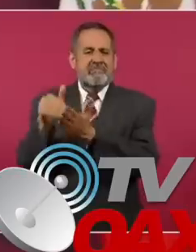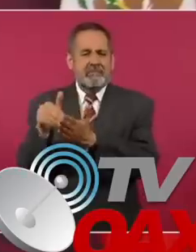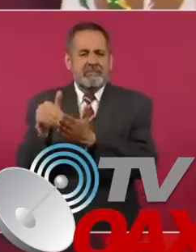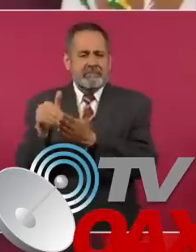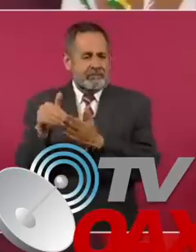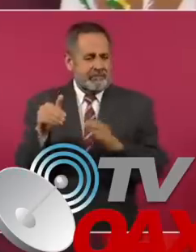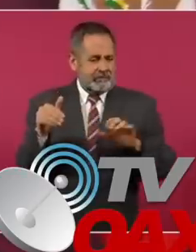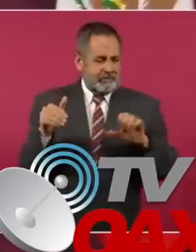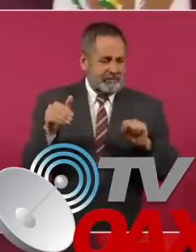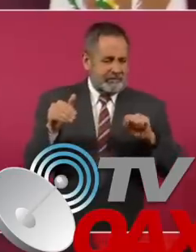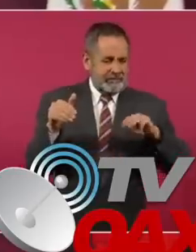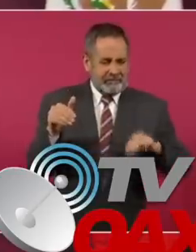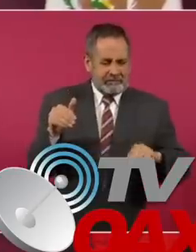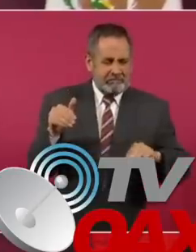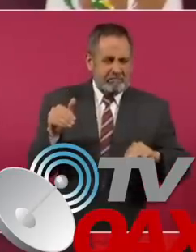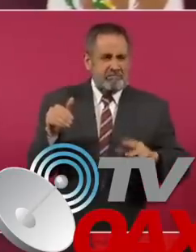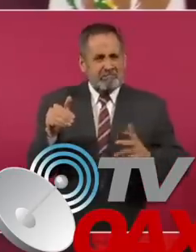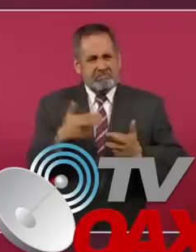para 60,000?